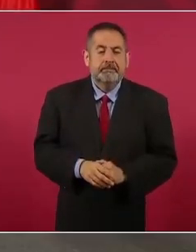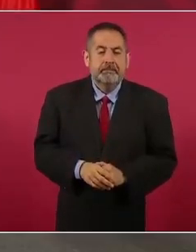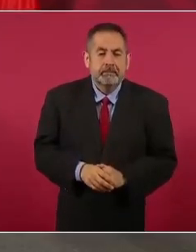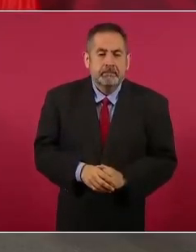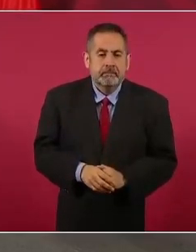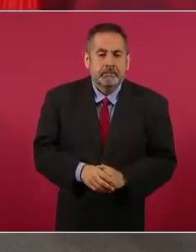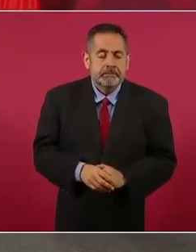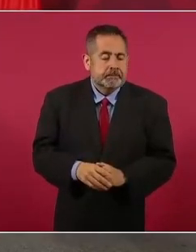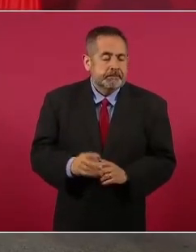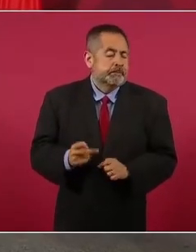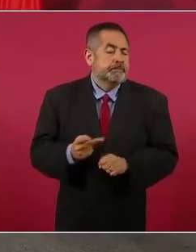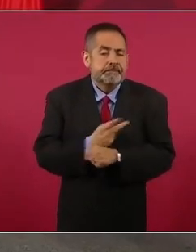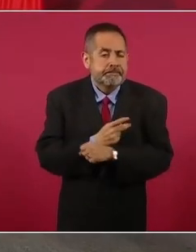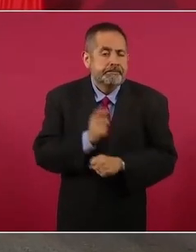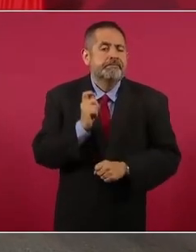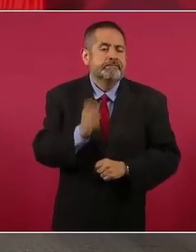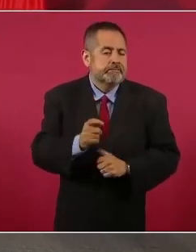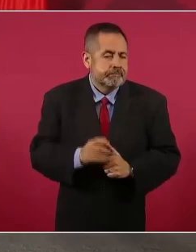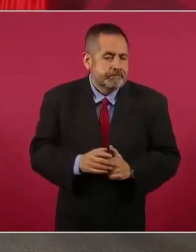¿Qué creen